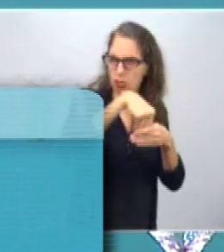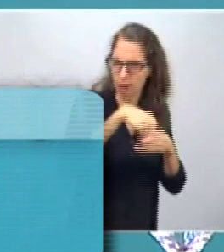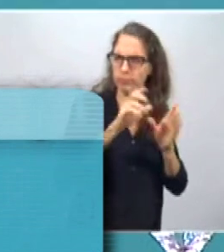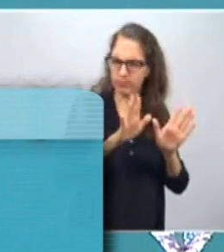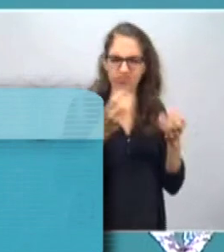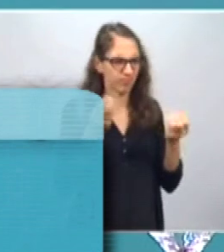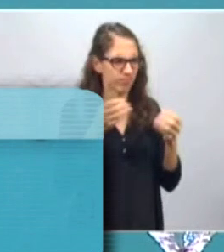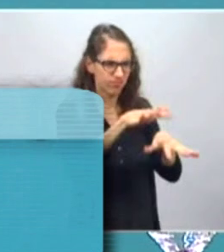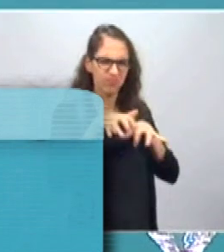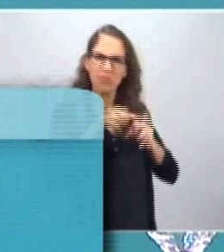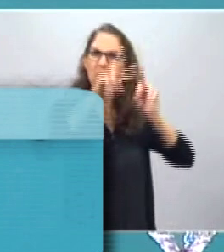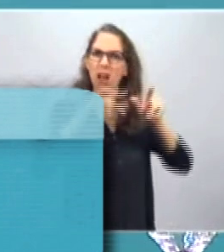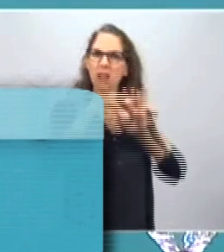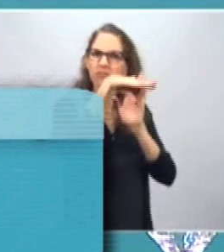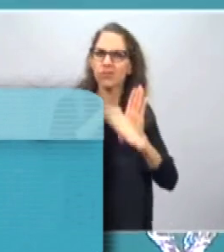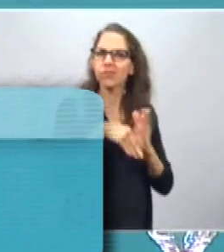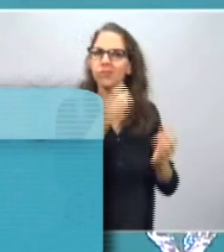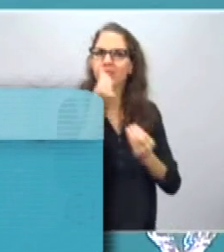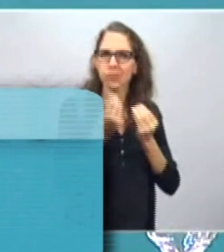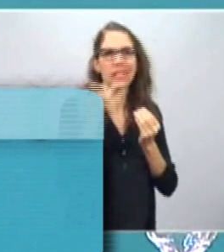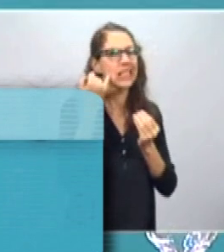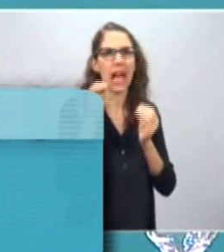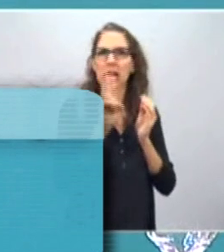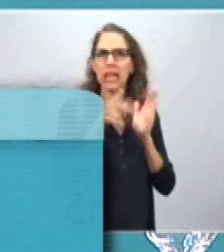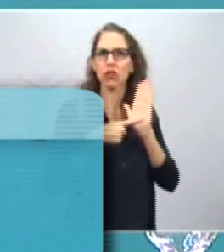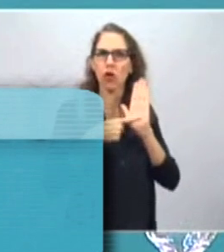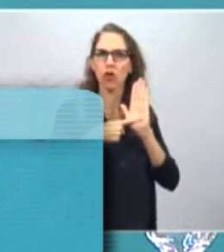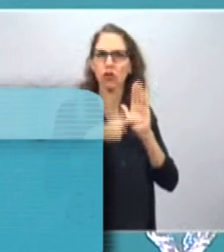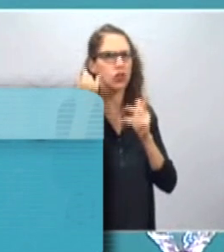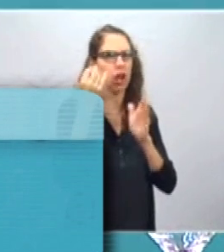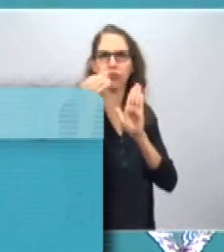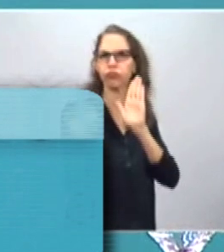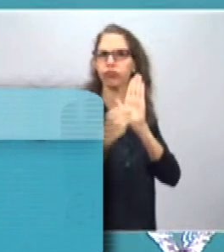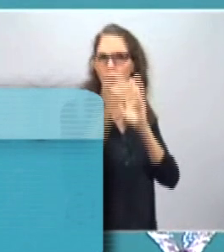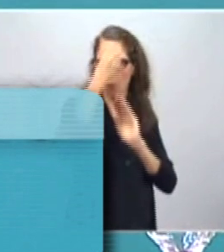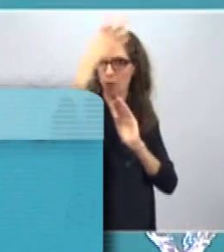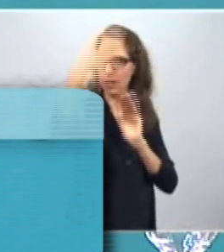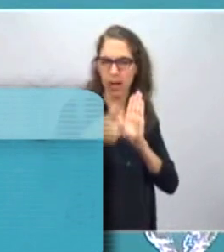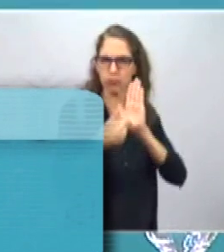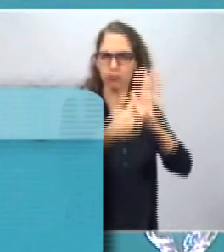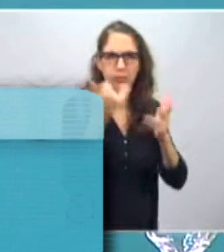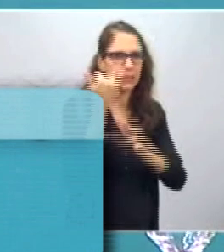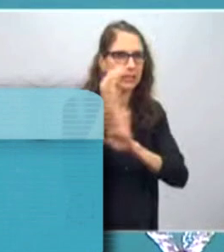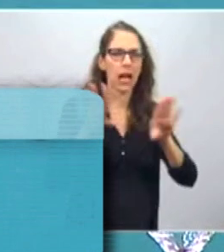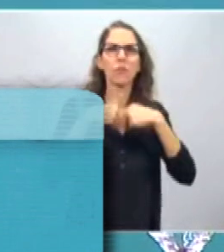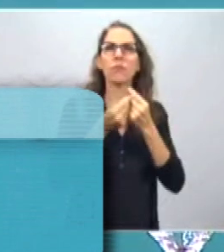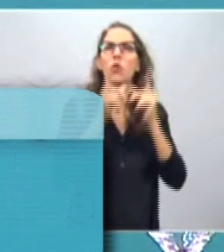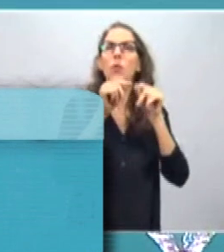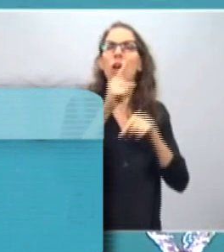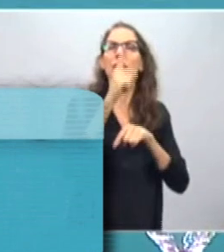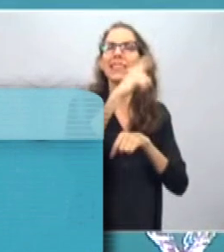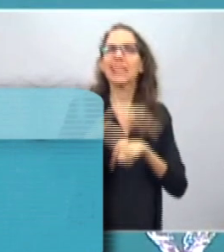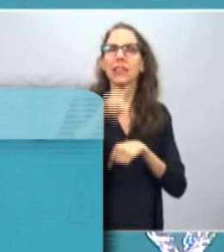programa cuya resolución ya ha sido publicada en el boletín oficial, es la resolución 150 del